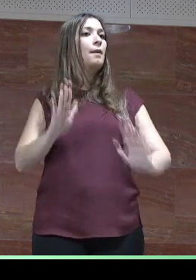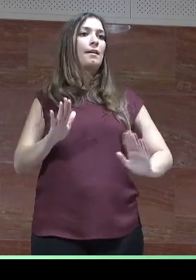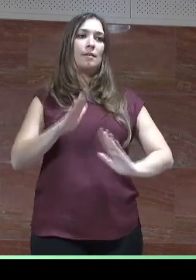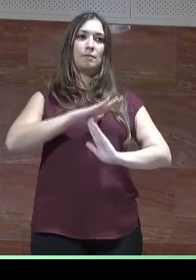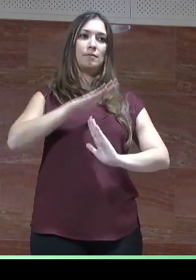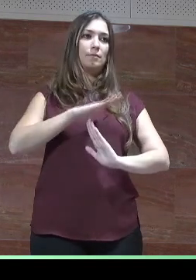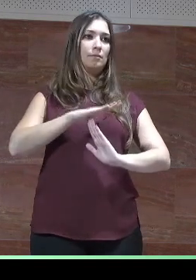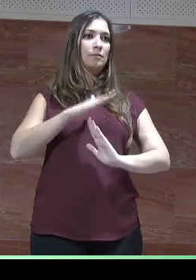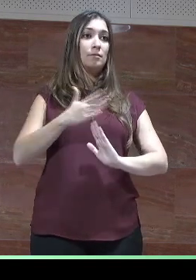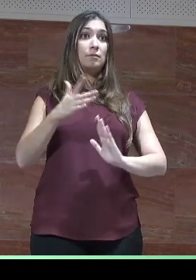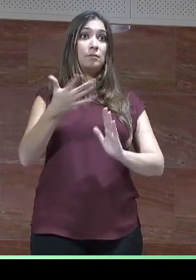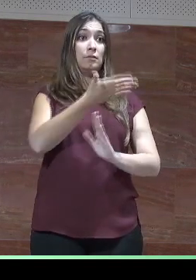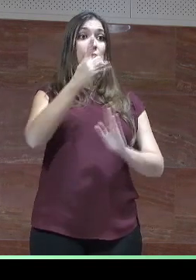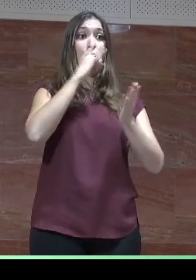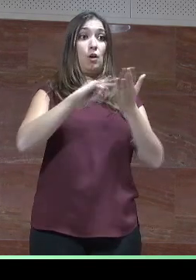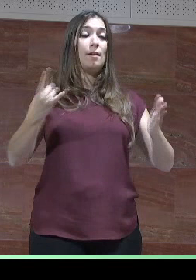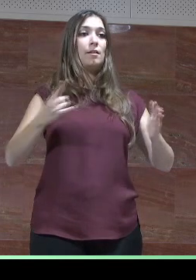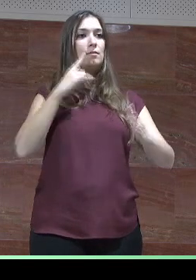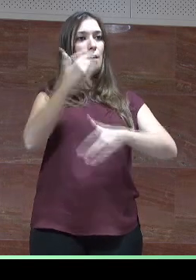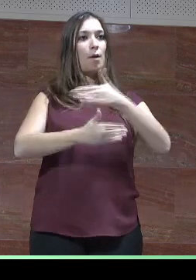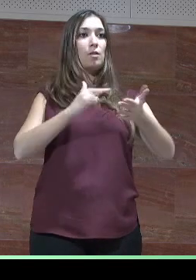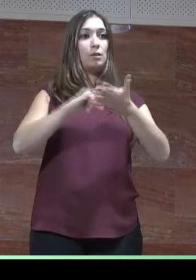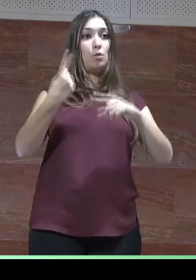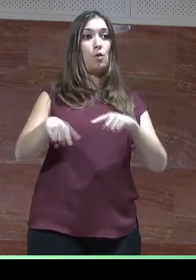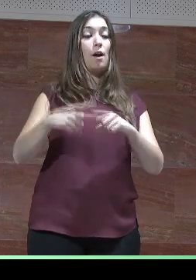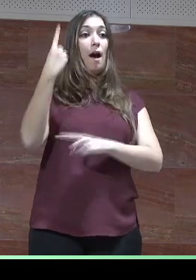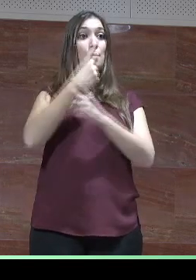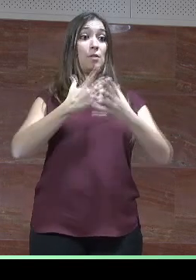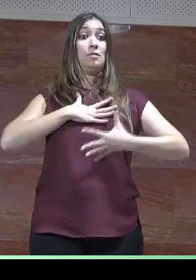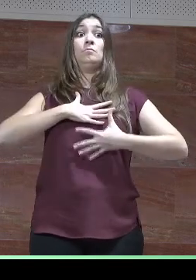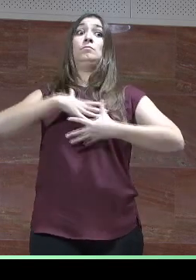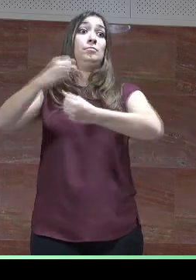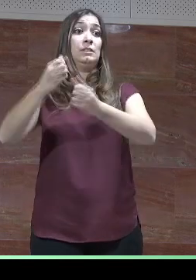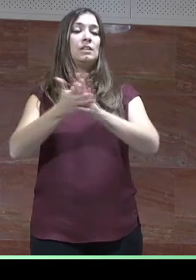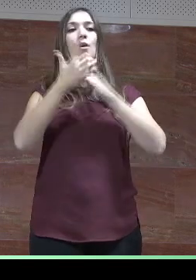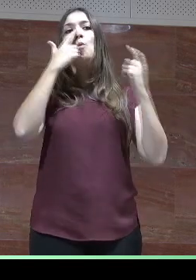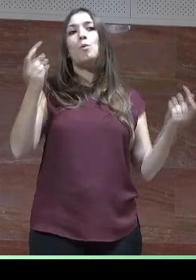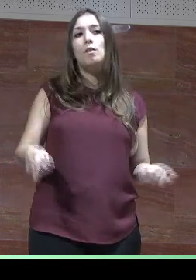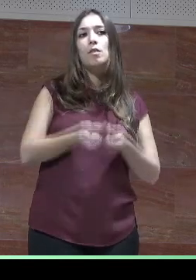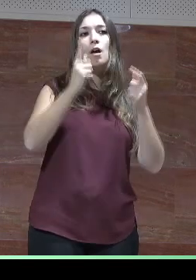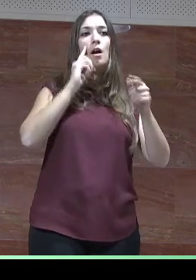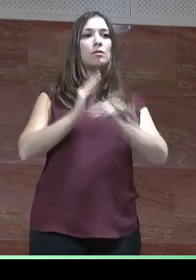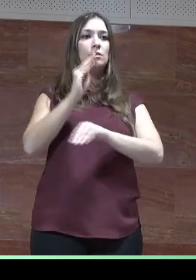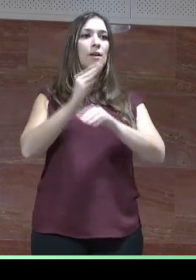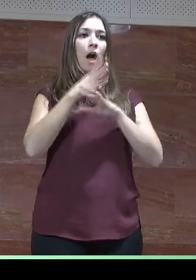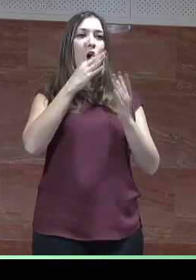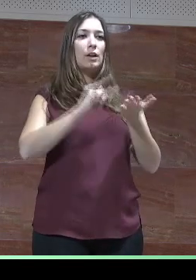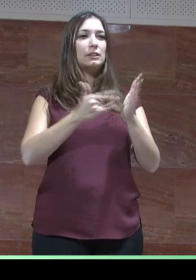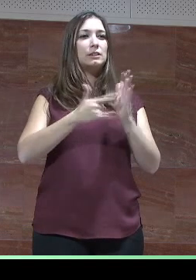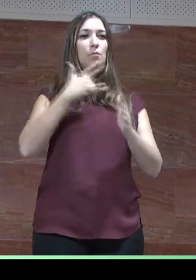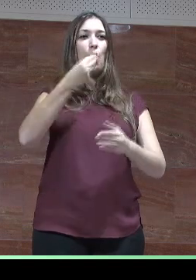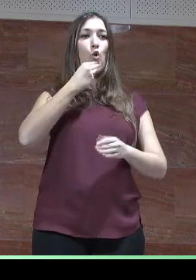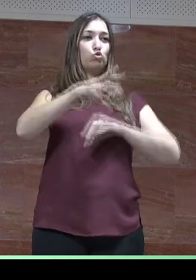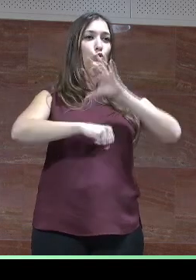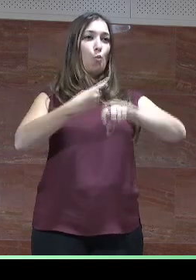el mundo de la tecnología y de los avances tecnológicos a veces nos han metido, unido a la publicidad, al mantenimiento del actual sistema de